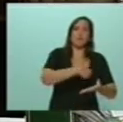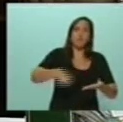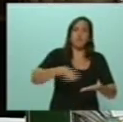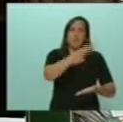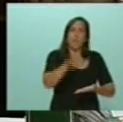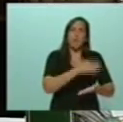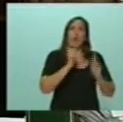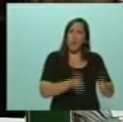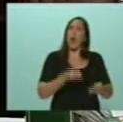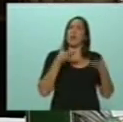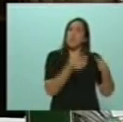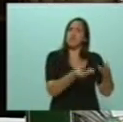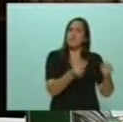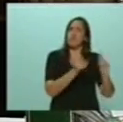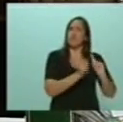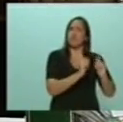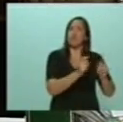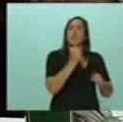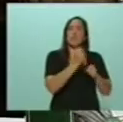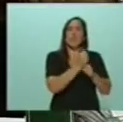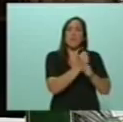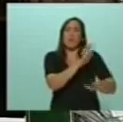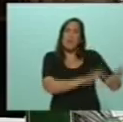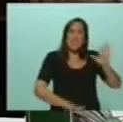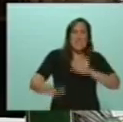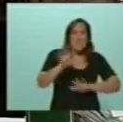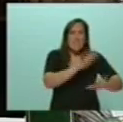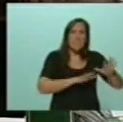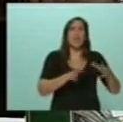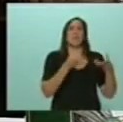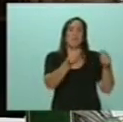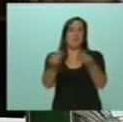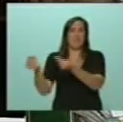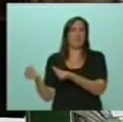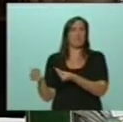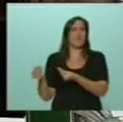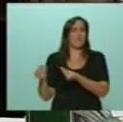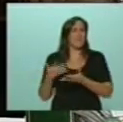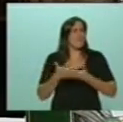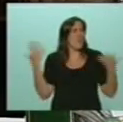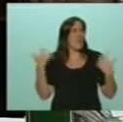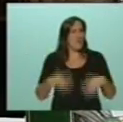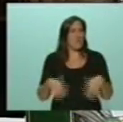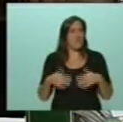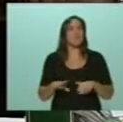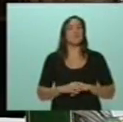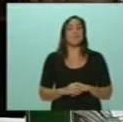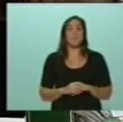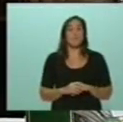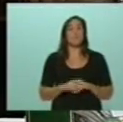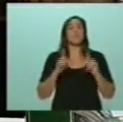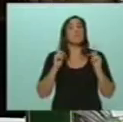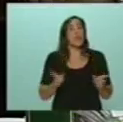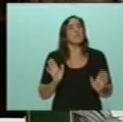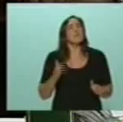siguen colaborando en este operativo, en este inmenso operativo de solidaridad. También